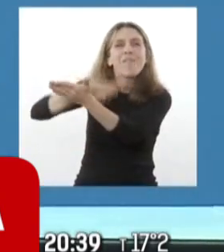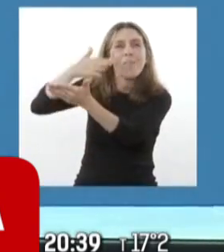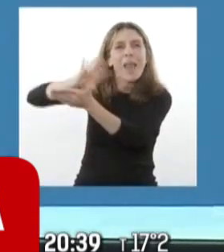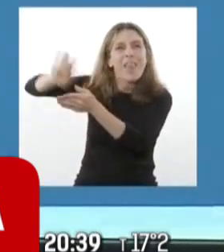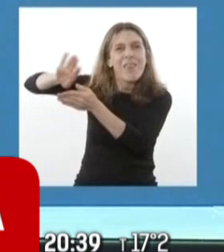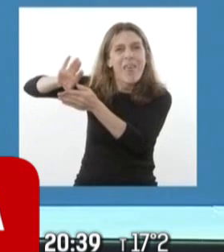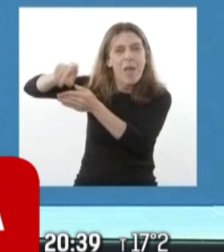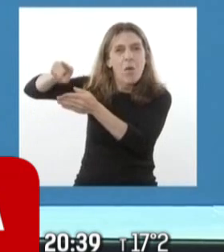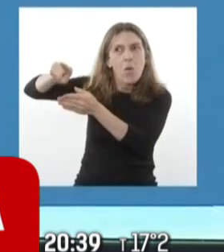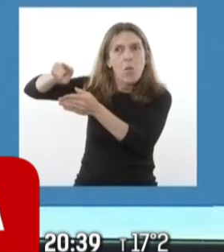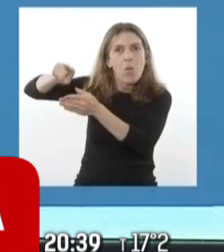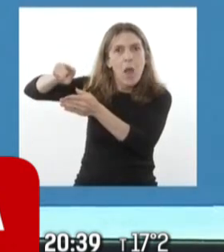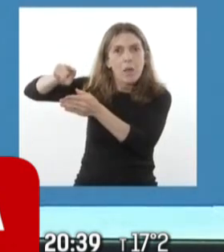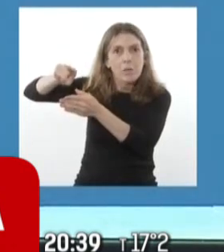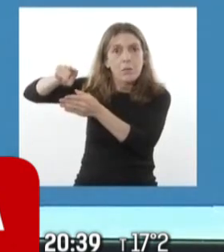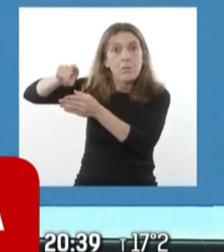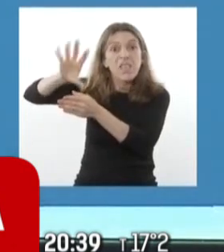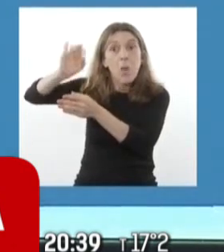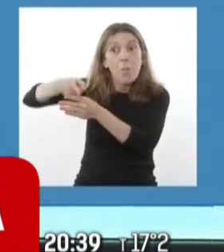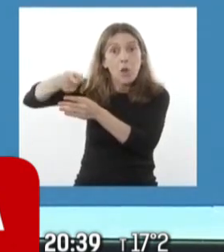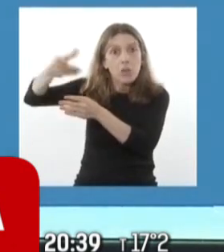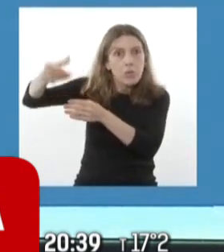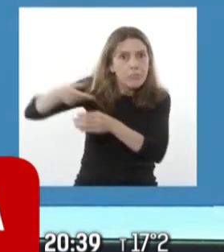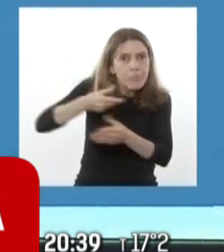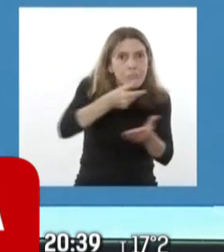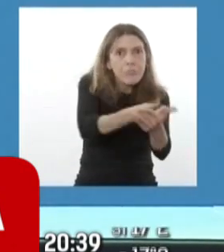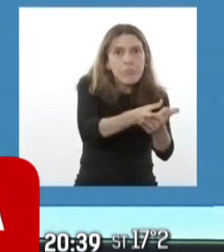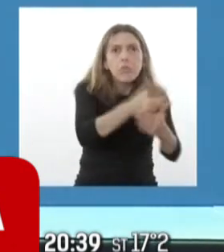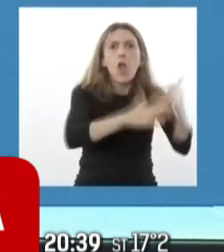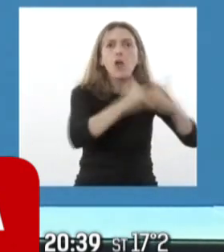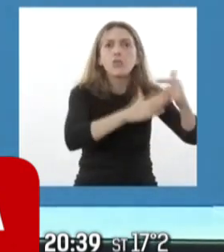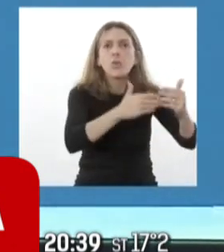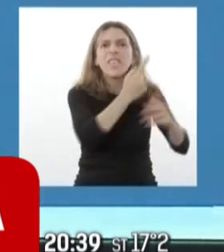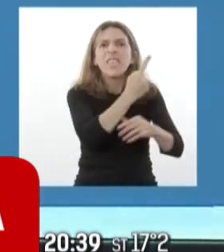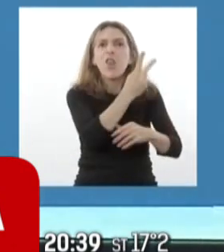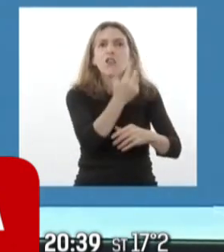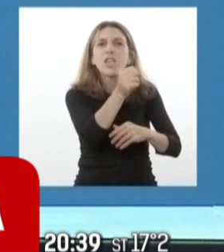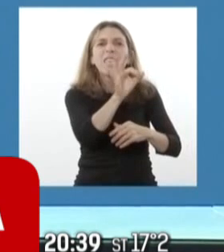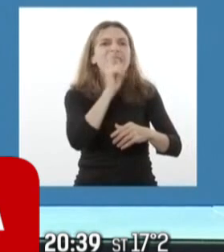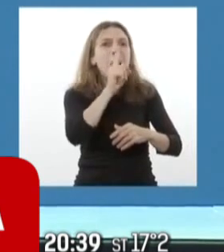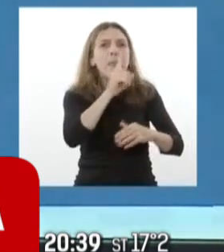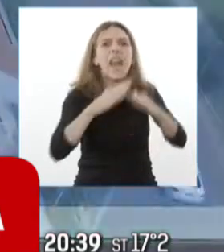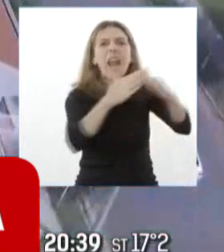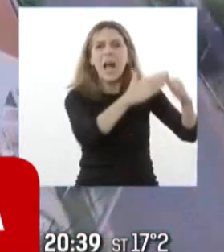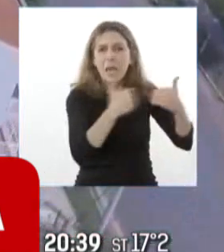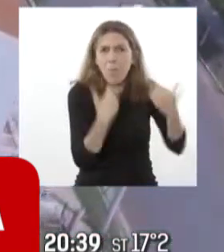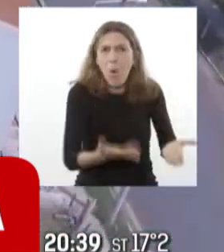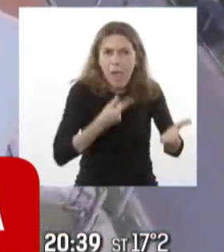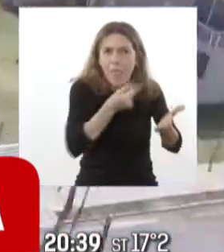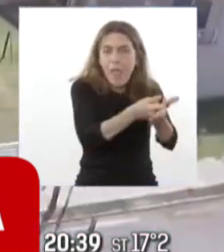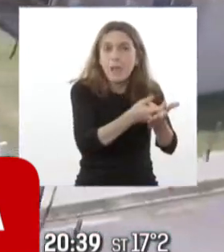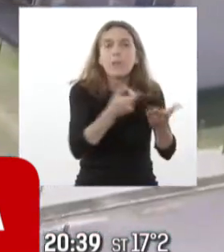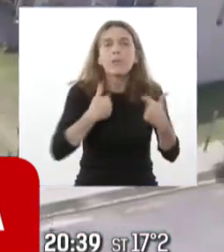nosotros podríamos construir las 260.000 viviendas. Yo digo estas cosas para que todos